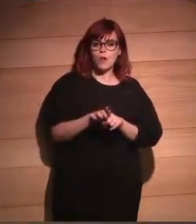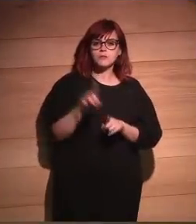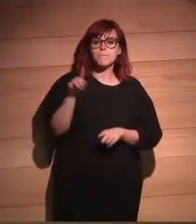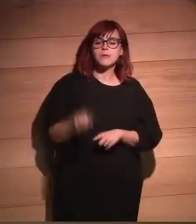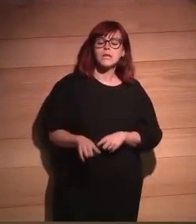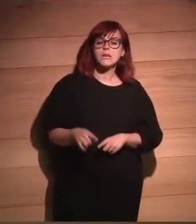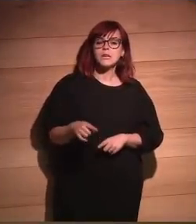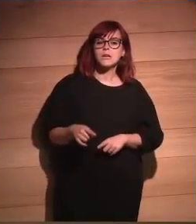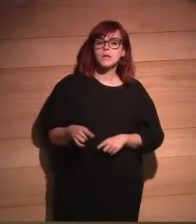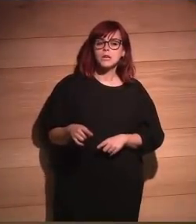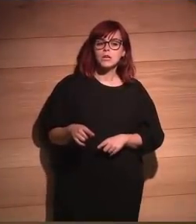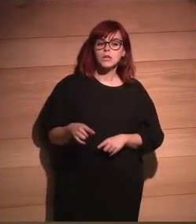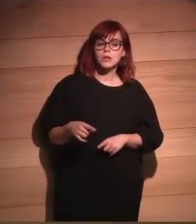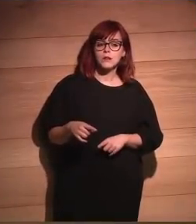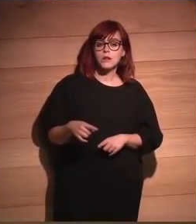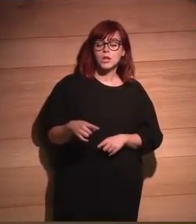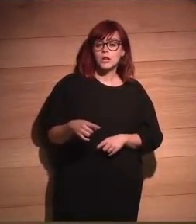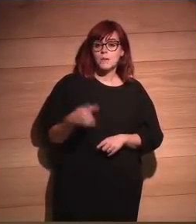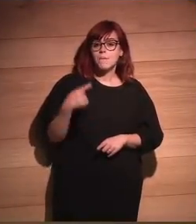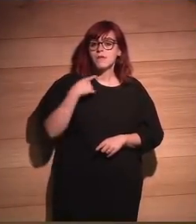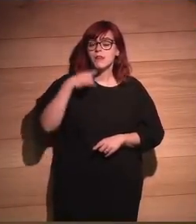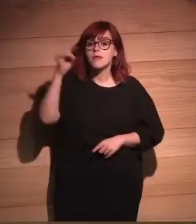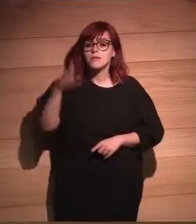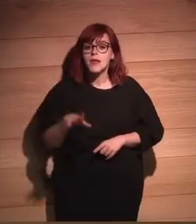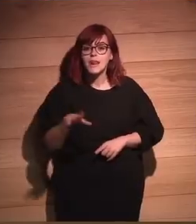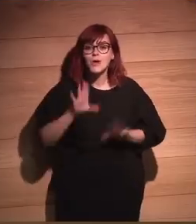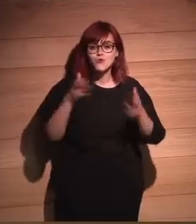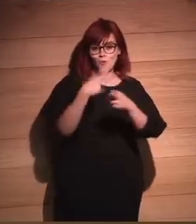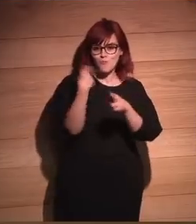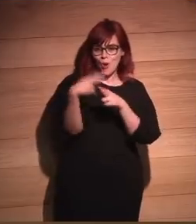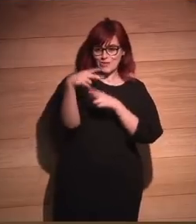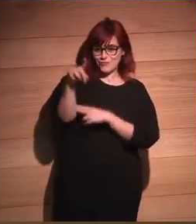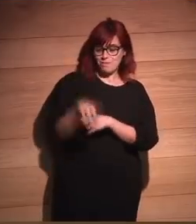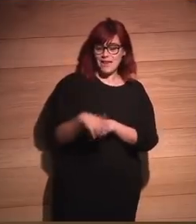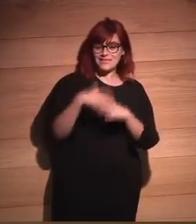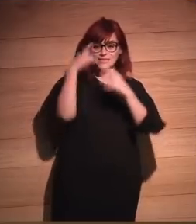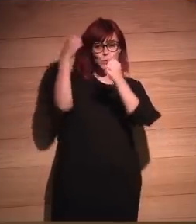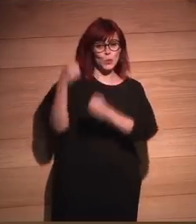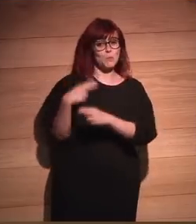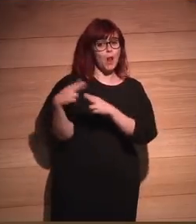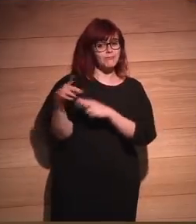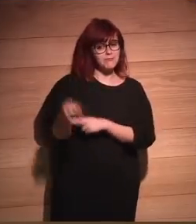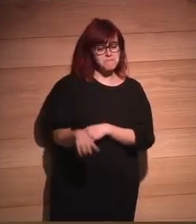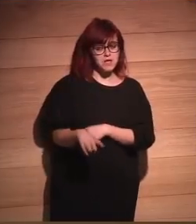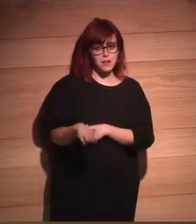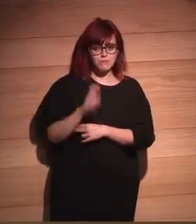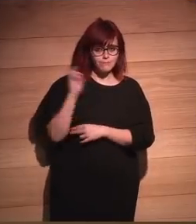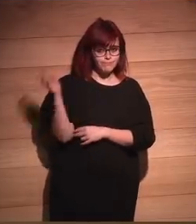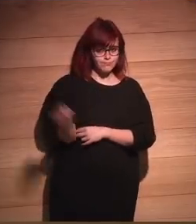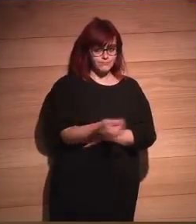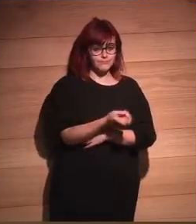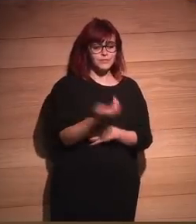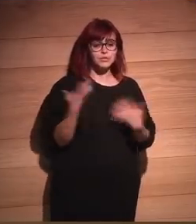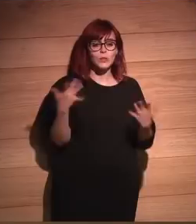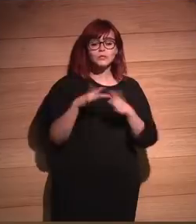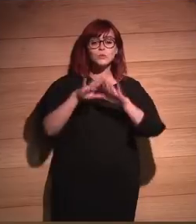pierden, o horror, los partidos políticos, las instituciones políticas, etcétera. Es